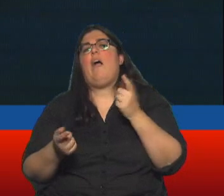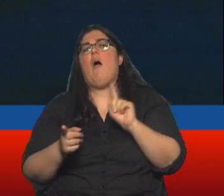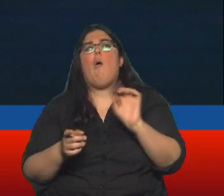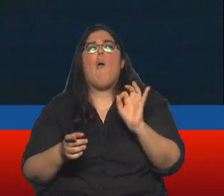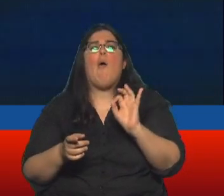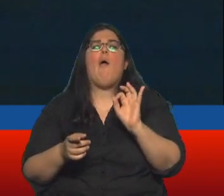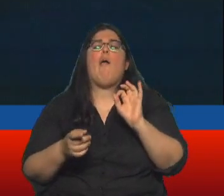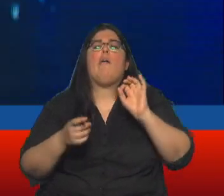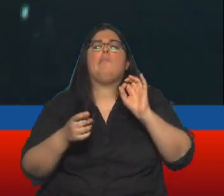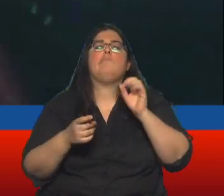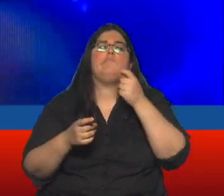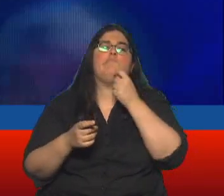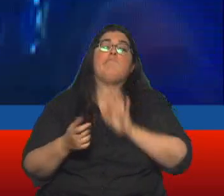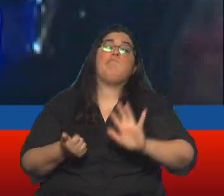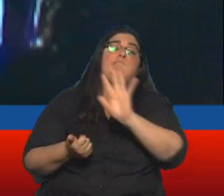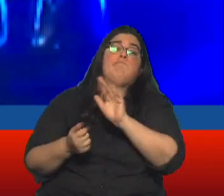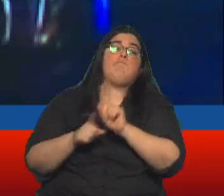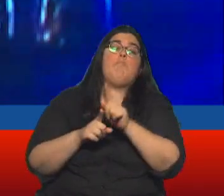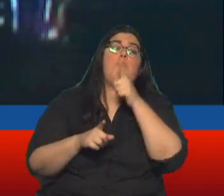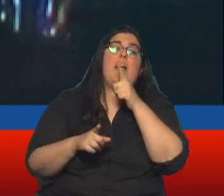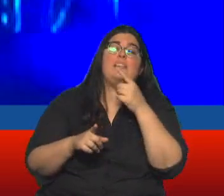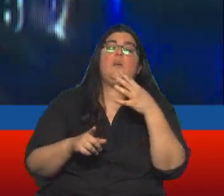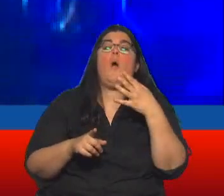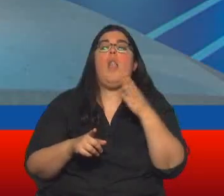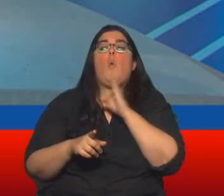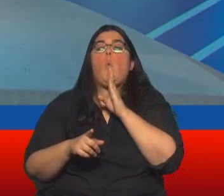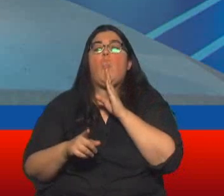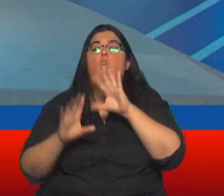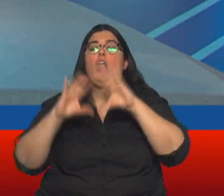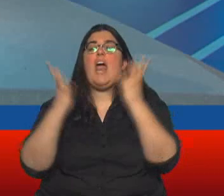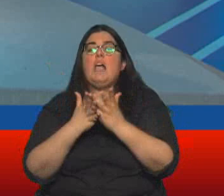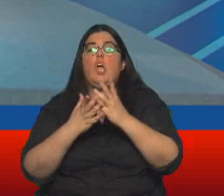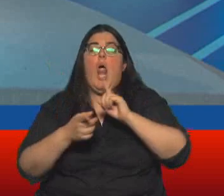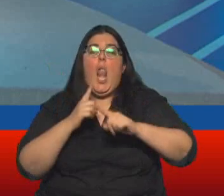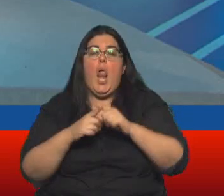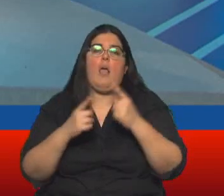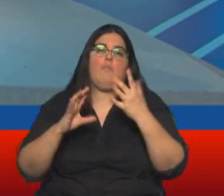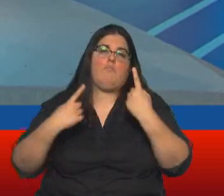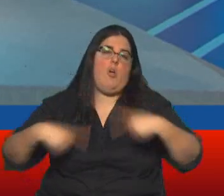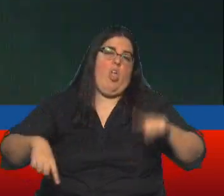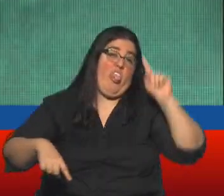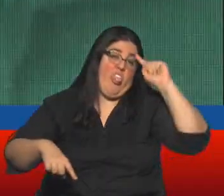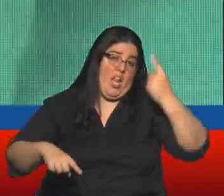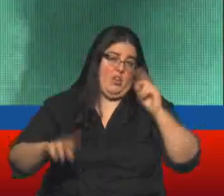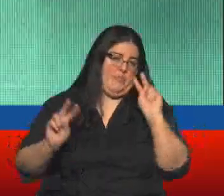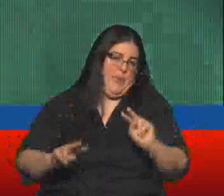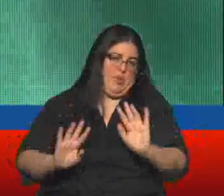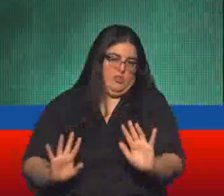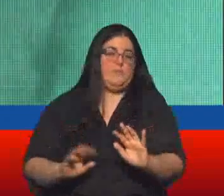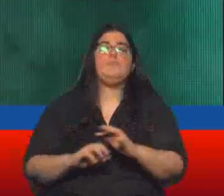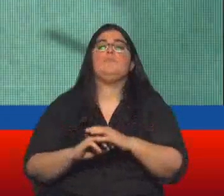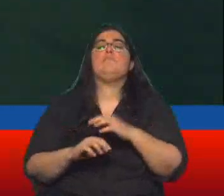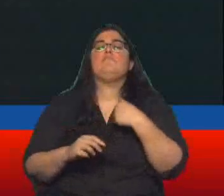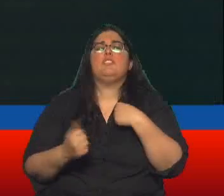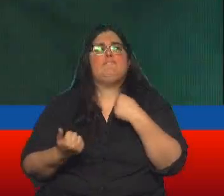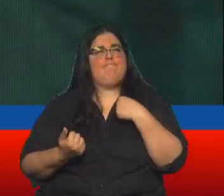articulaba esto con la sospecha de una conspiración judía internacional y demás delirios que hemos visto. En todo caso, es la pregunta que plantea esto